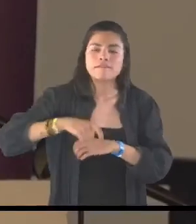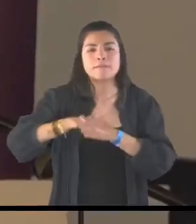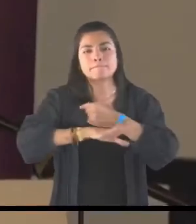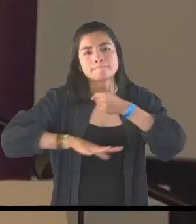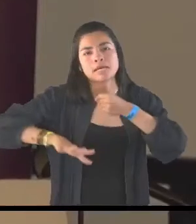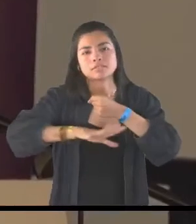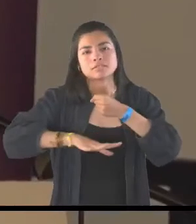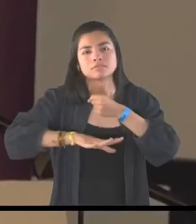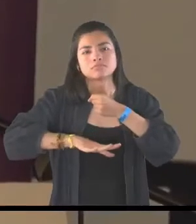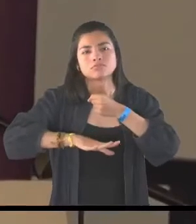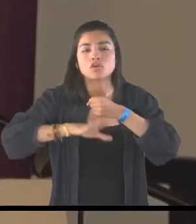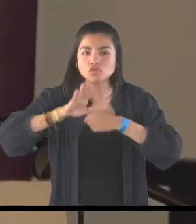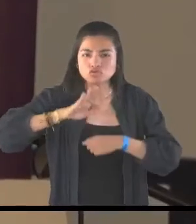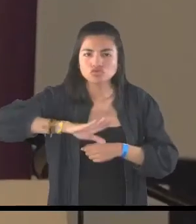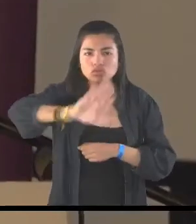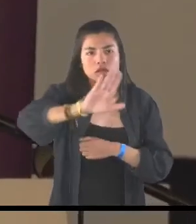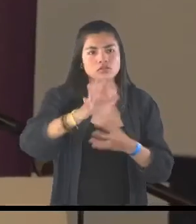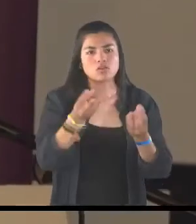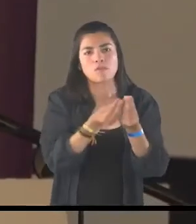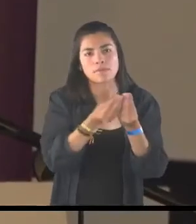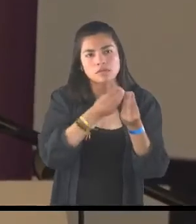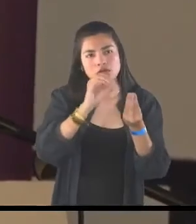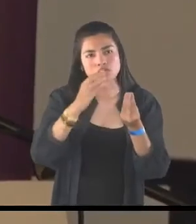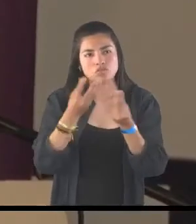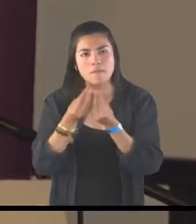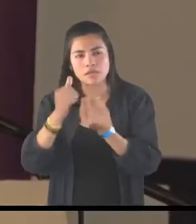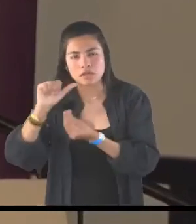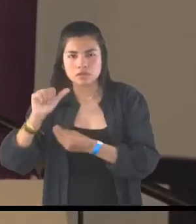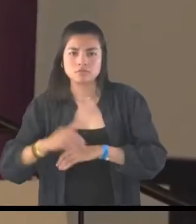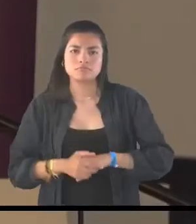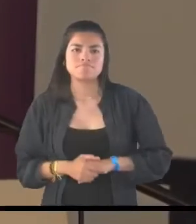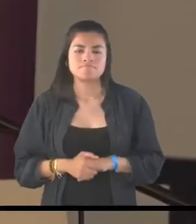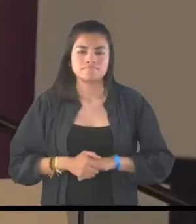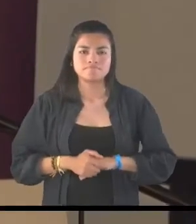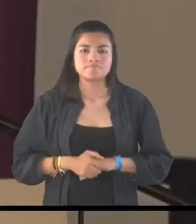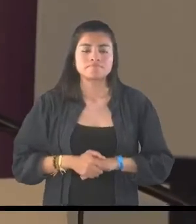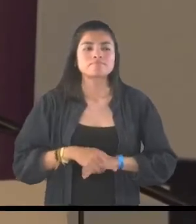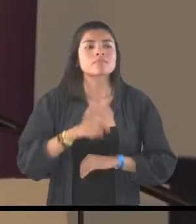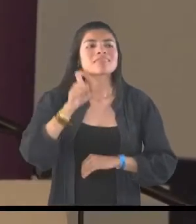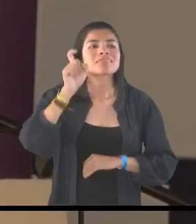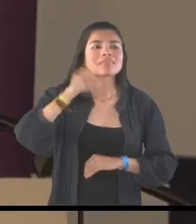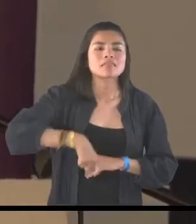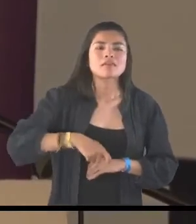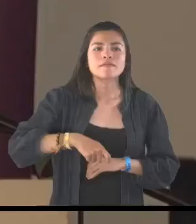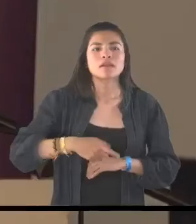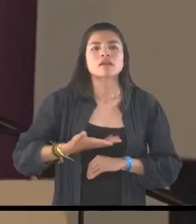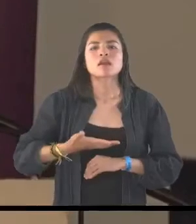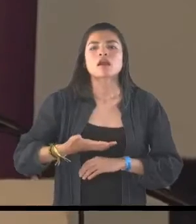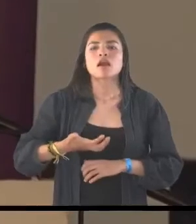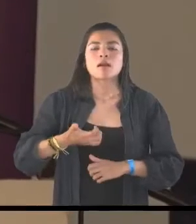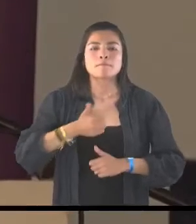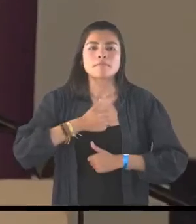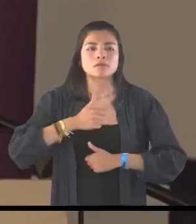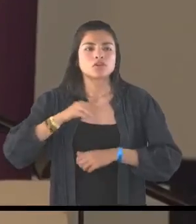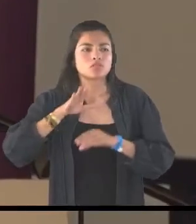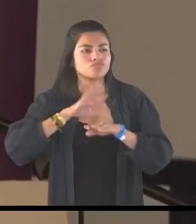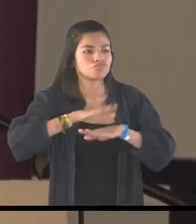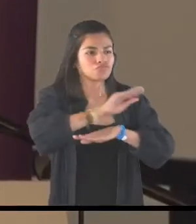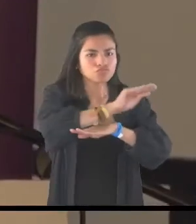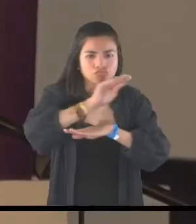bases. Ustedes mismos, compañeros, compañeras, tienen que declararse y autoconvocarse, hacer